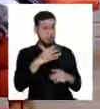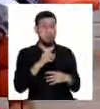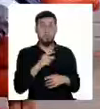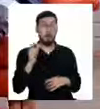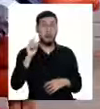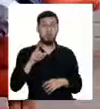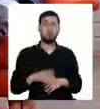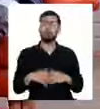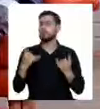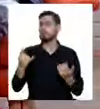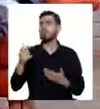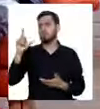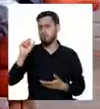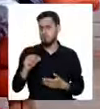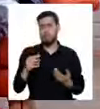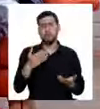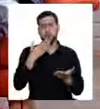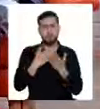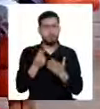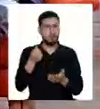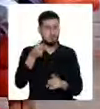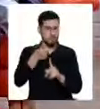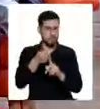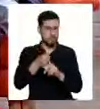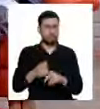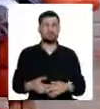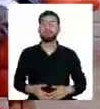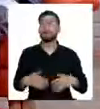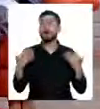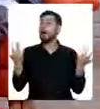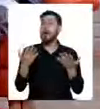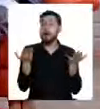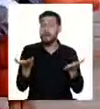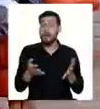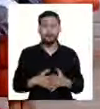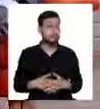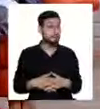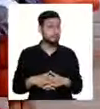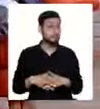un costo alto. Y te ahorras tu platita. ¿A dónde nos vamos, chicos? ¿A dónde?